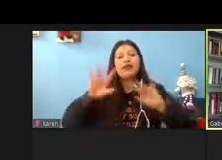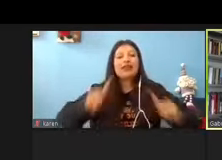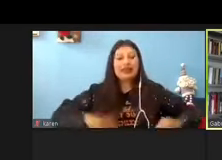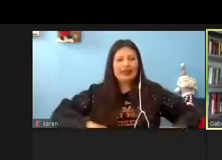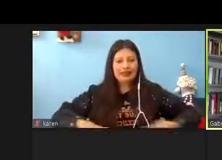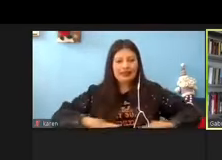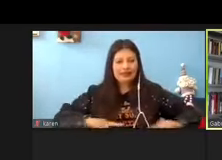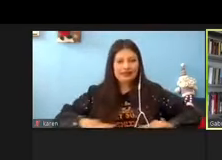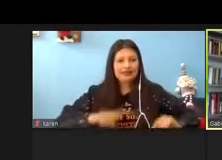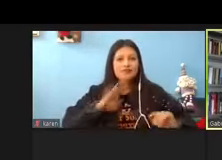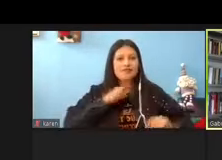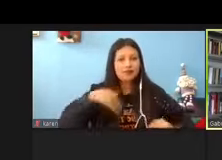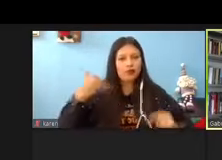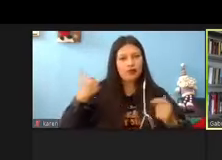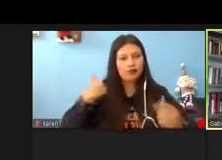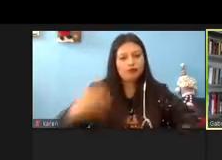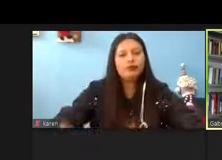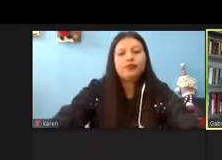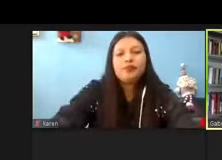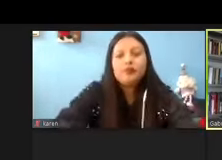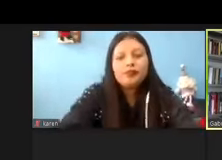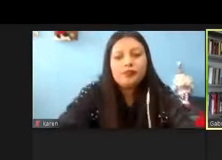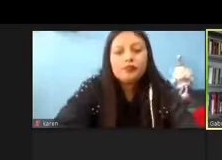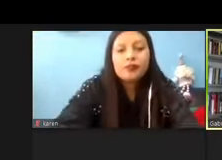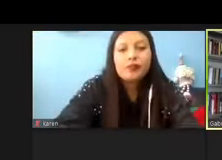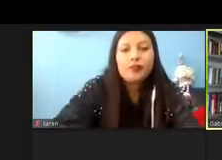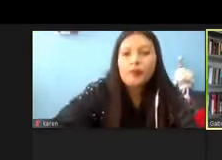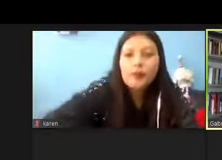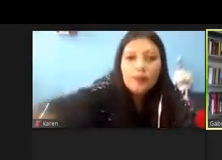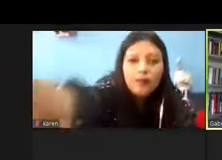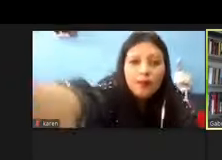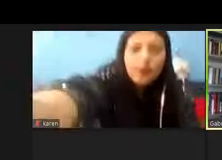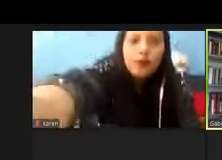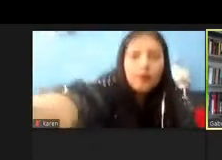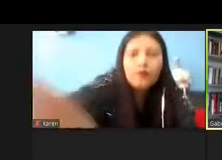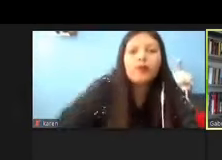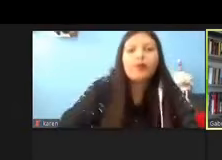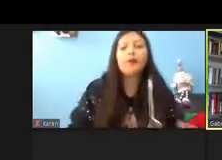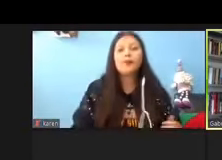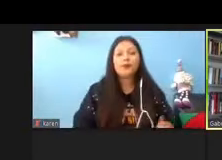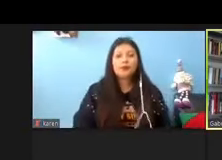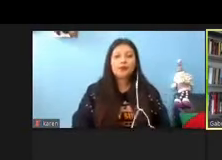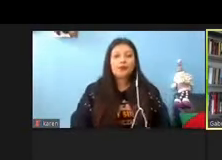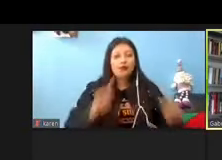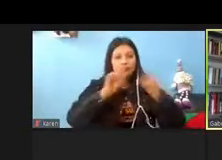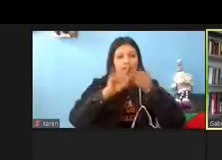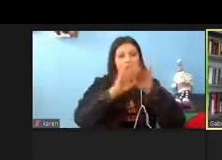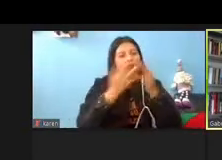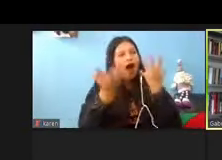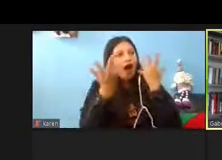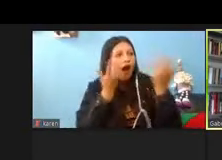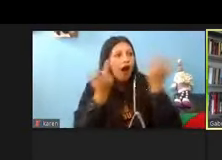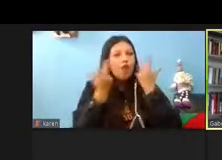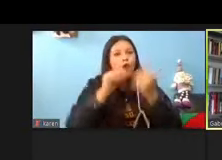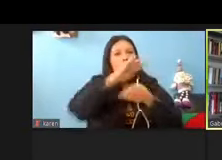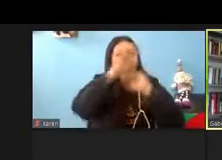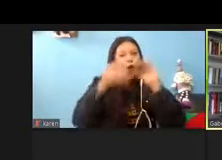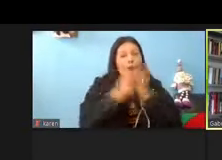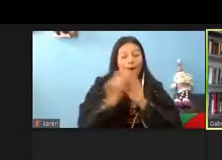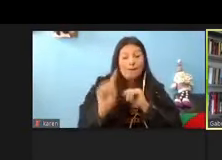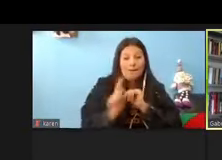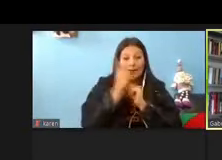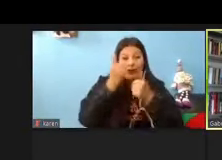que tomamos la decisión a partir de las propuestas que nos llegaron de dividirlo en cinco mesas. Tuvimos esas cinco mesas, la primera fue